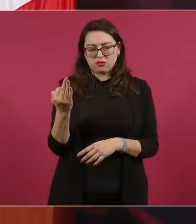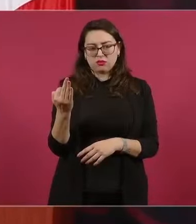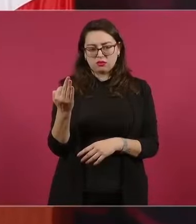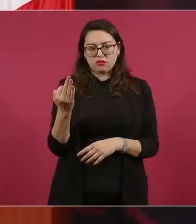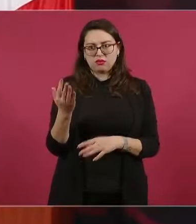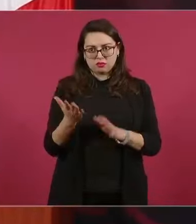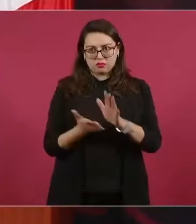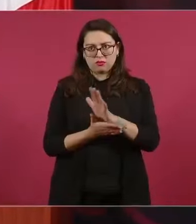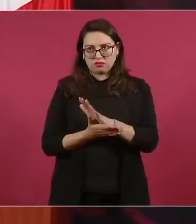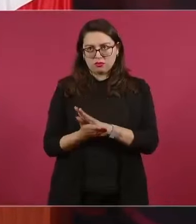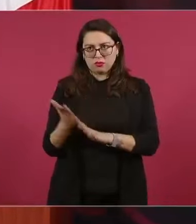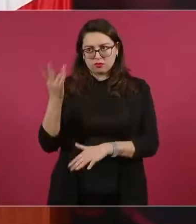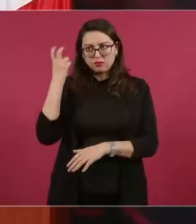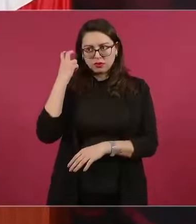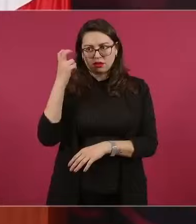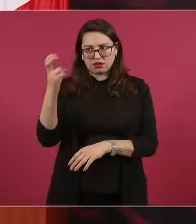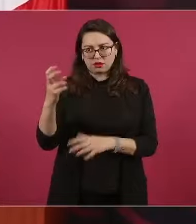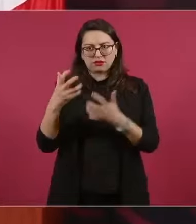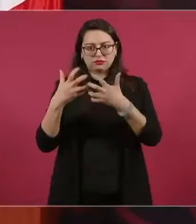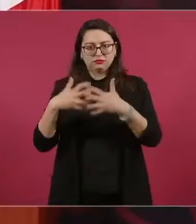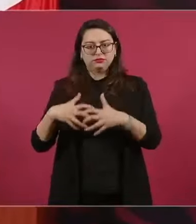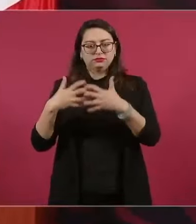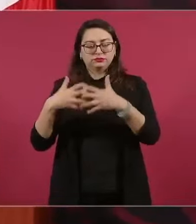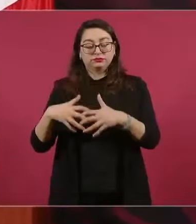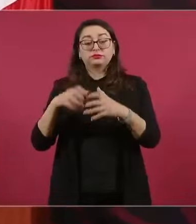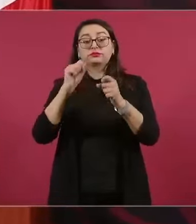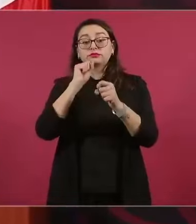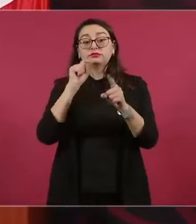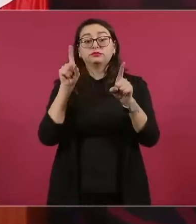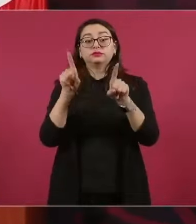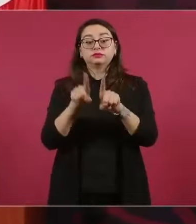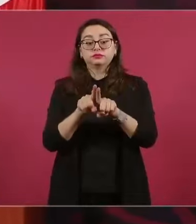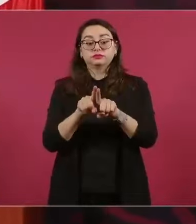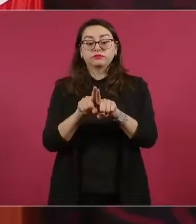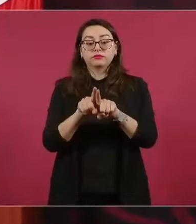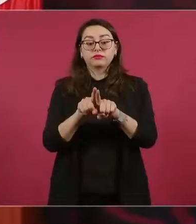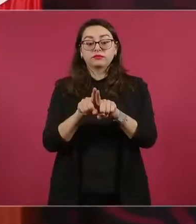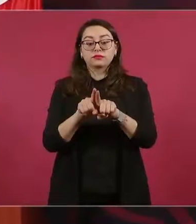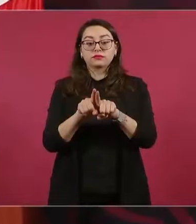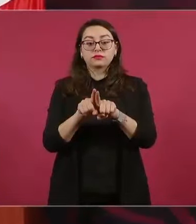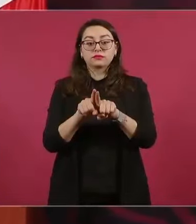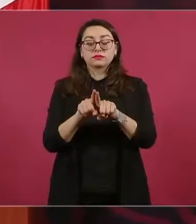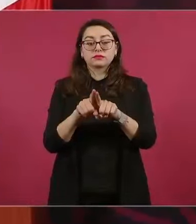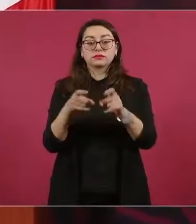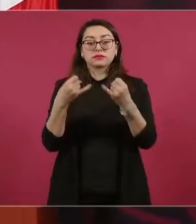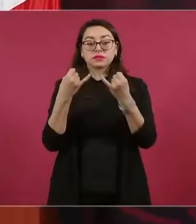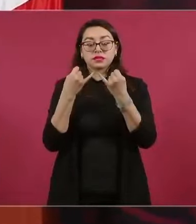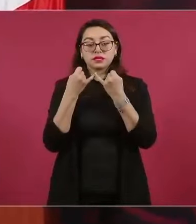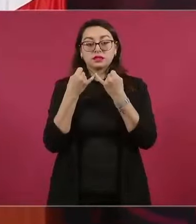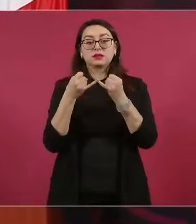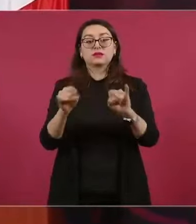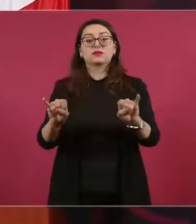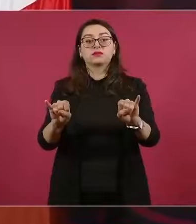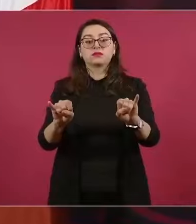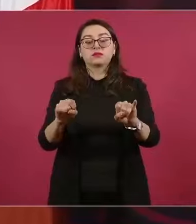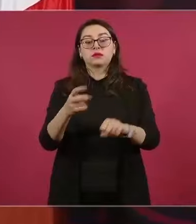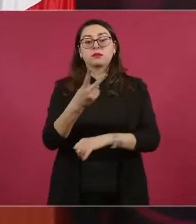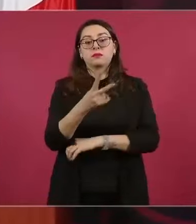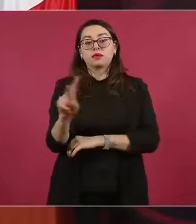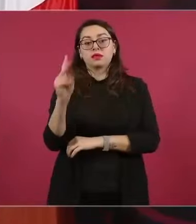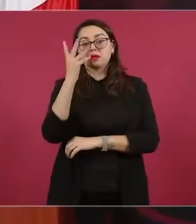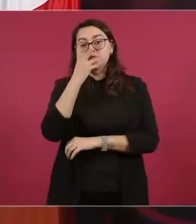a la refinería. Voy a inaugurar también el malecón de